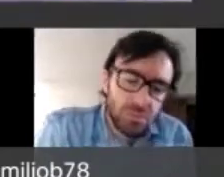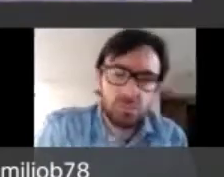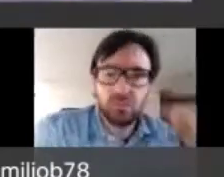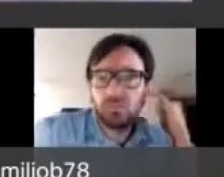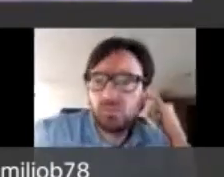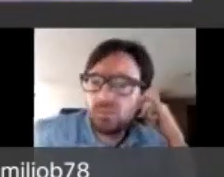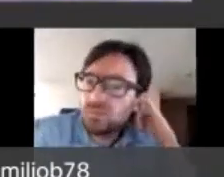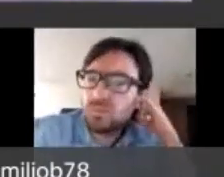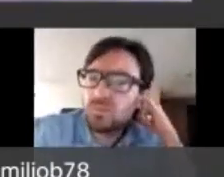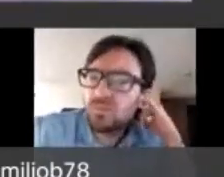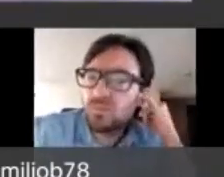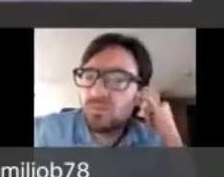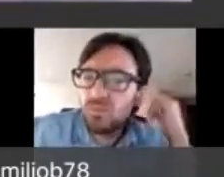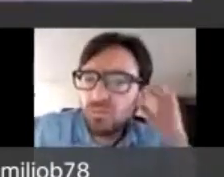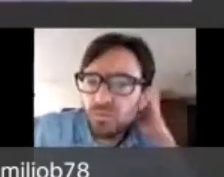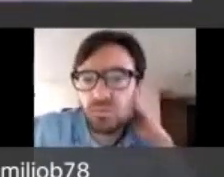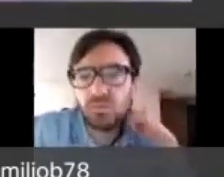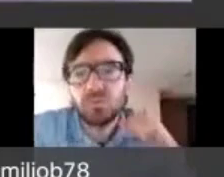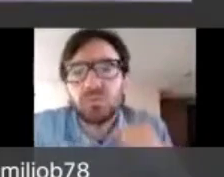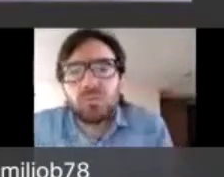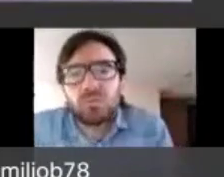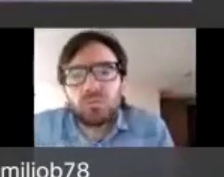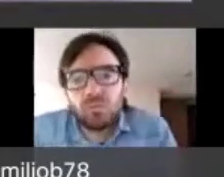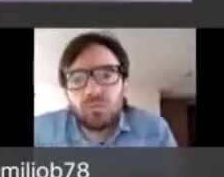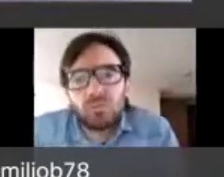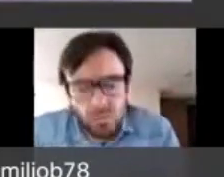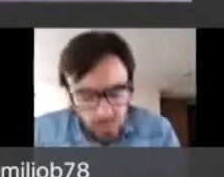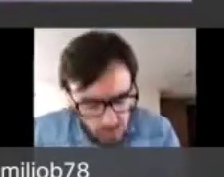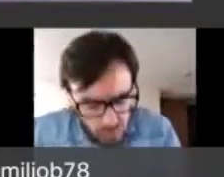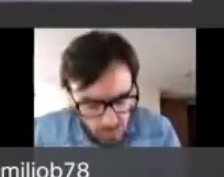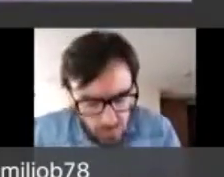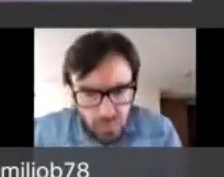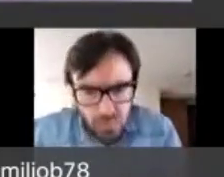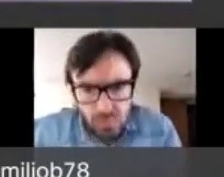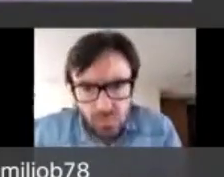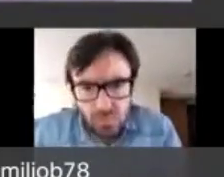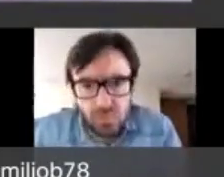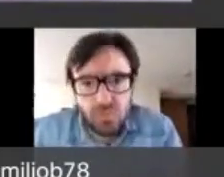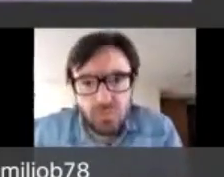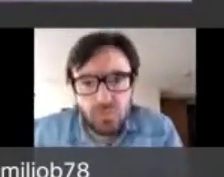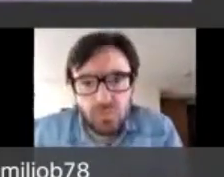Etimológicamente, se les ha tratado en muchas ocasiones como infantes.